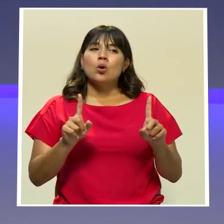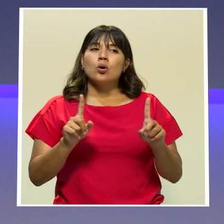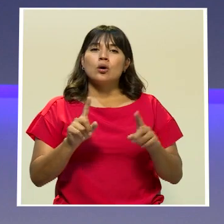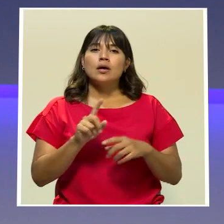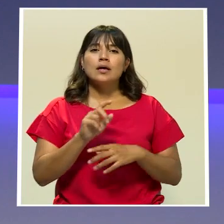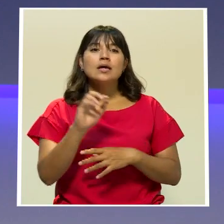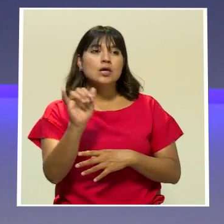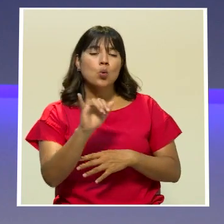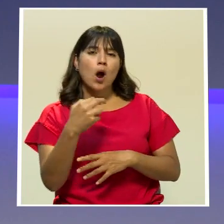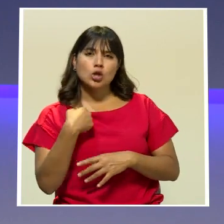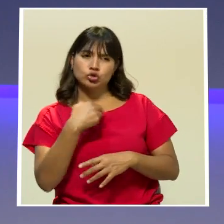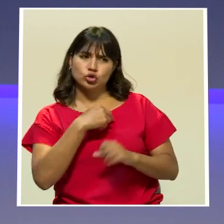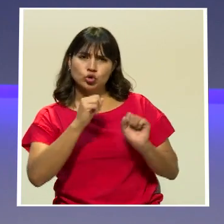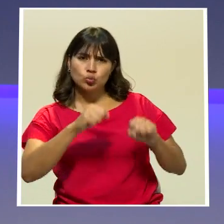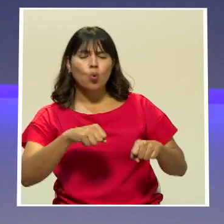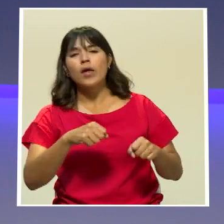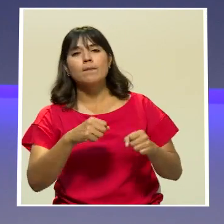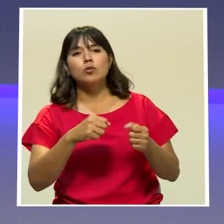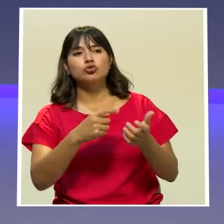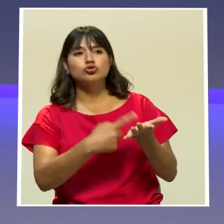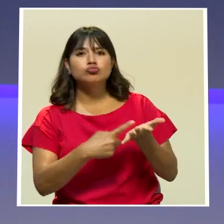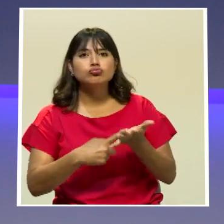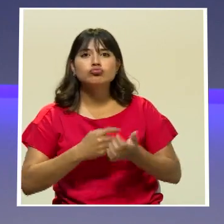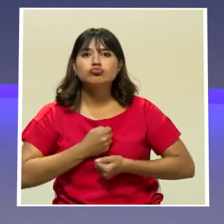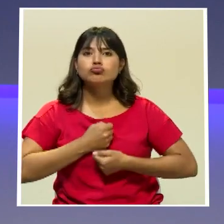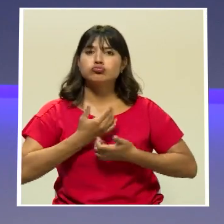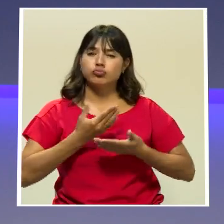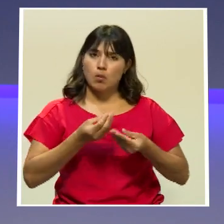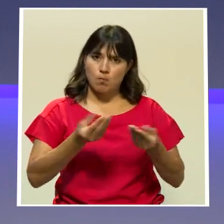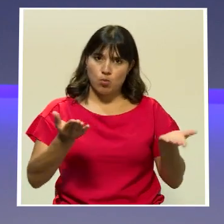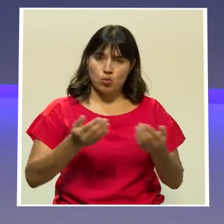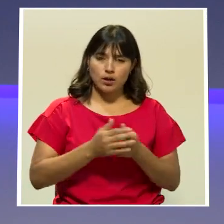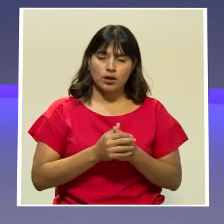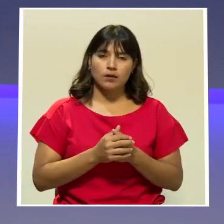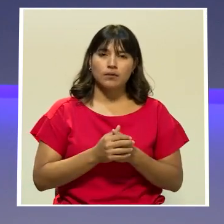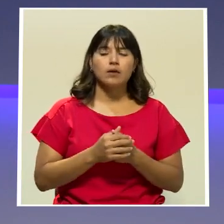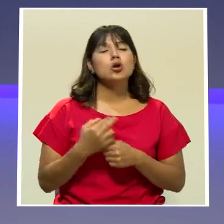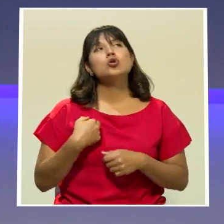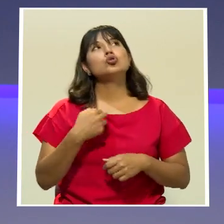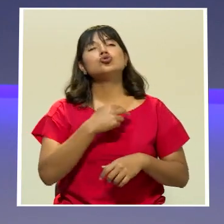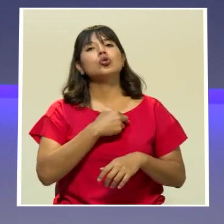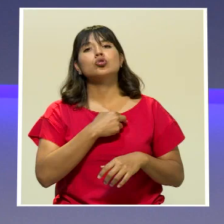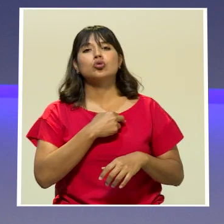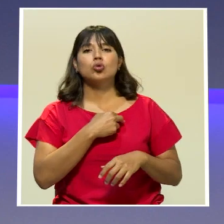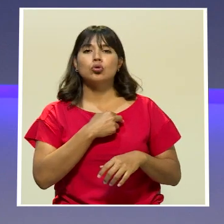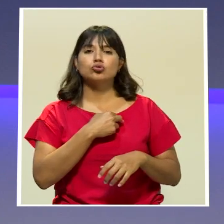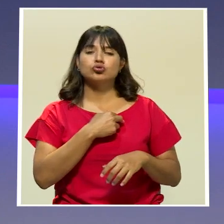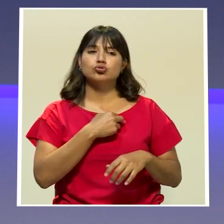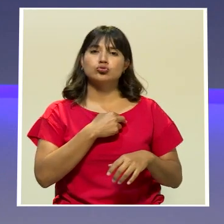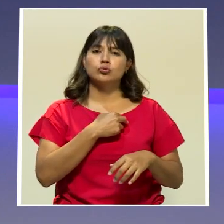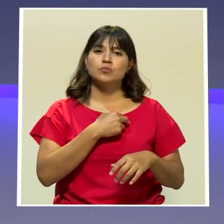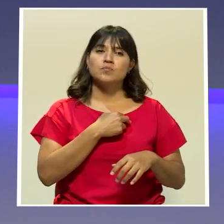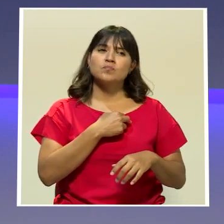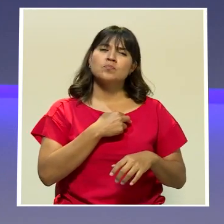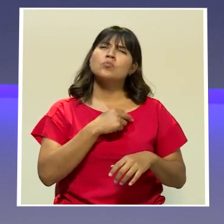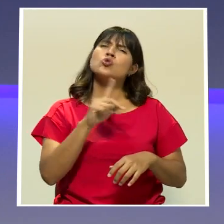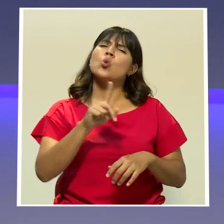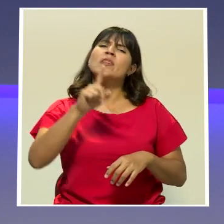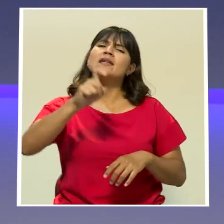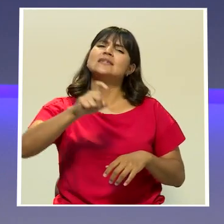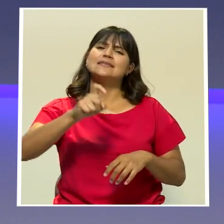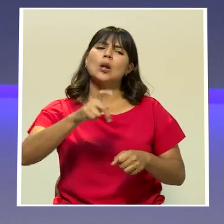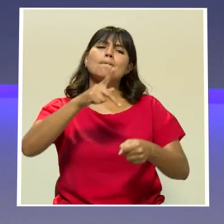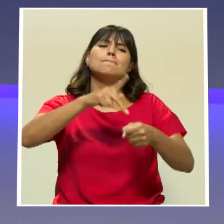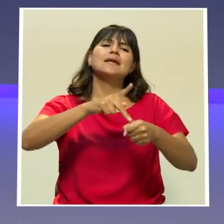debatir públicamente. Claro. No anula. Uno no tiene por qué someter su nombre en una papeleta para